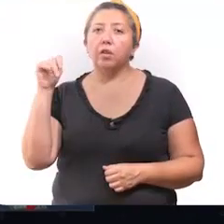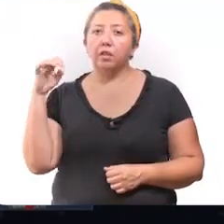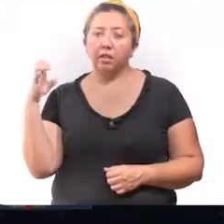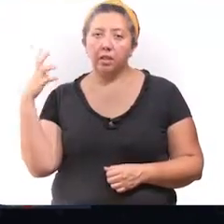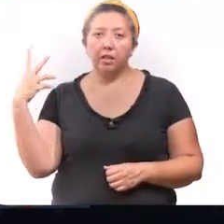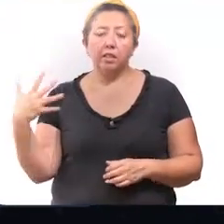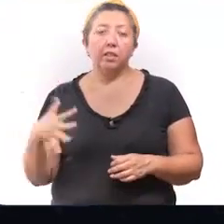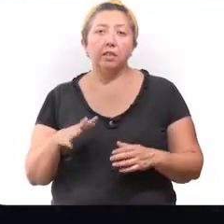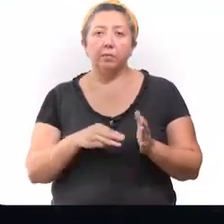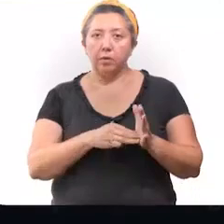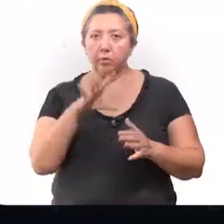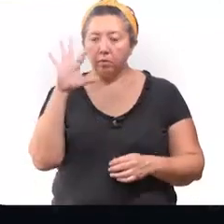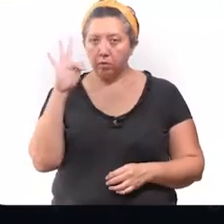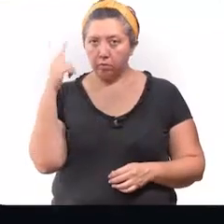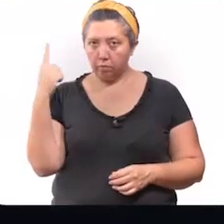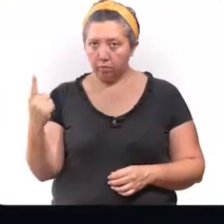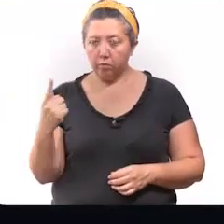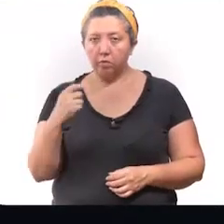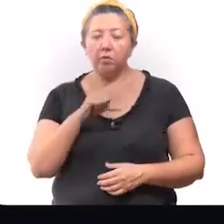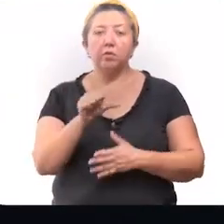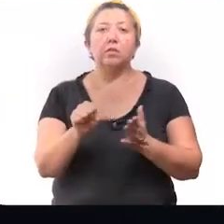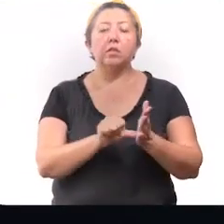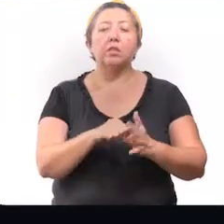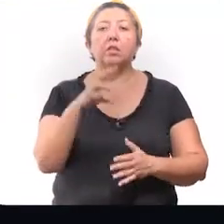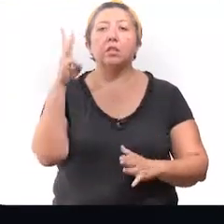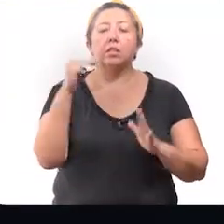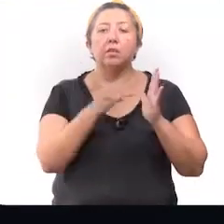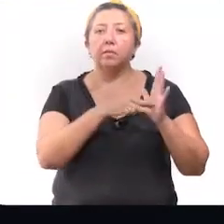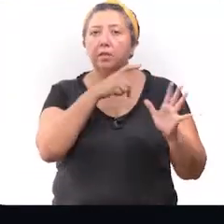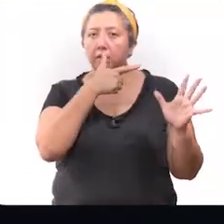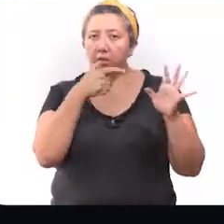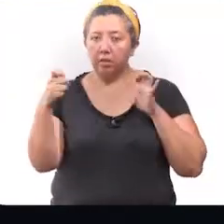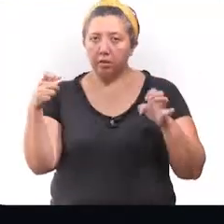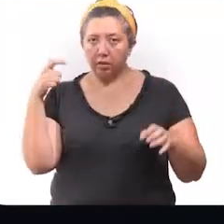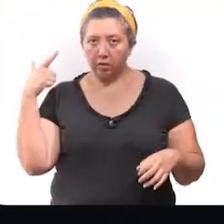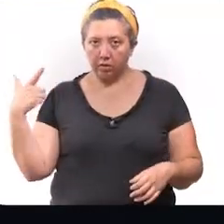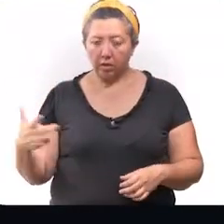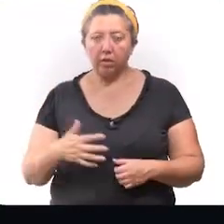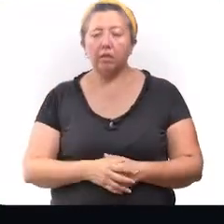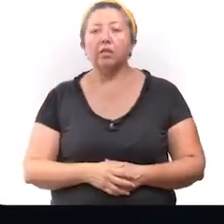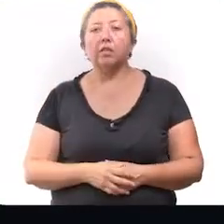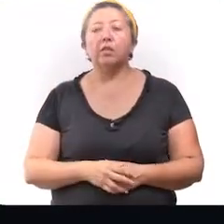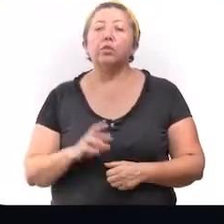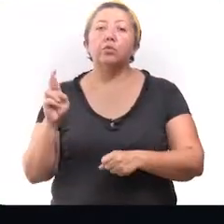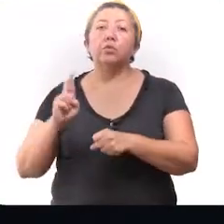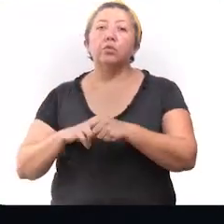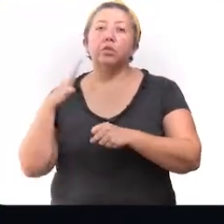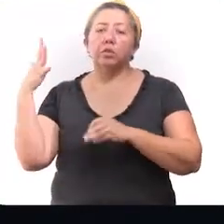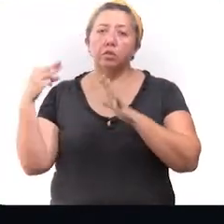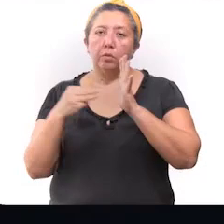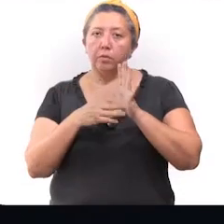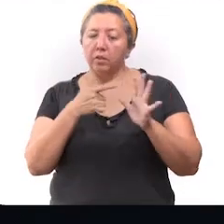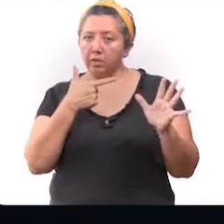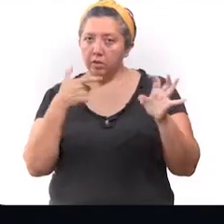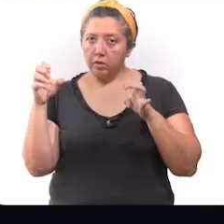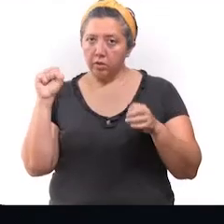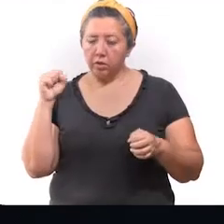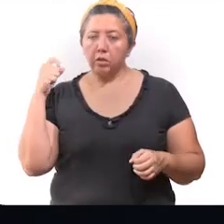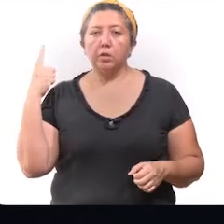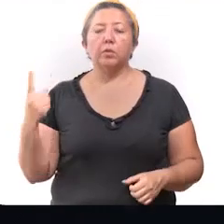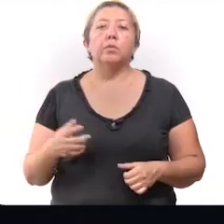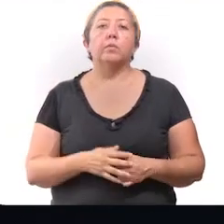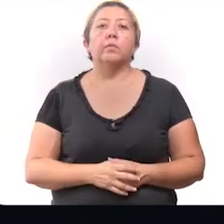oriente, 10.041, en la zona centro, 3.707, en la zona sur,